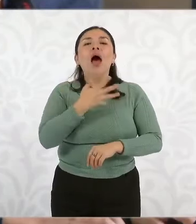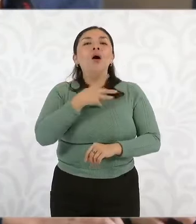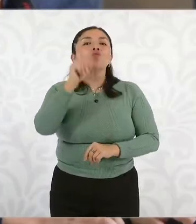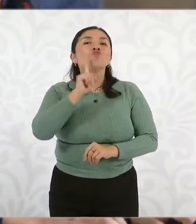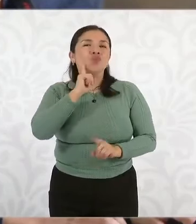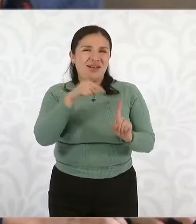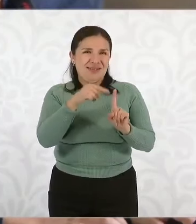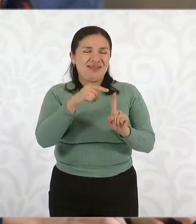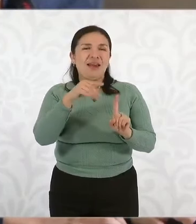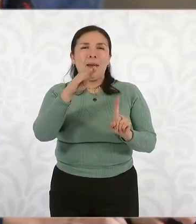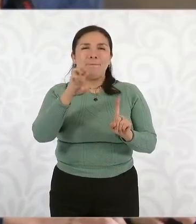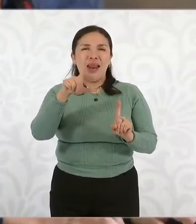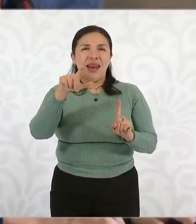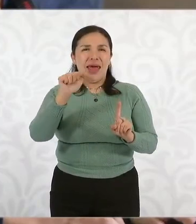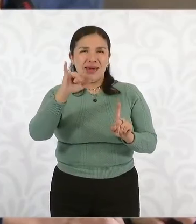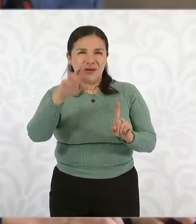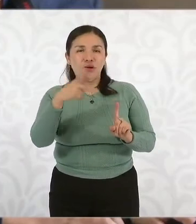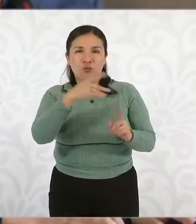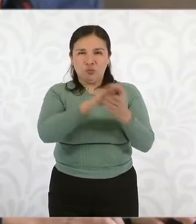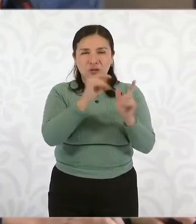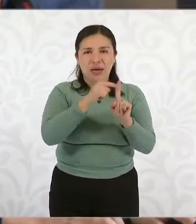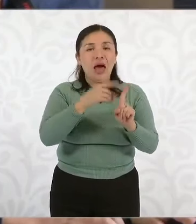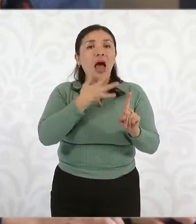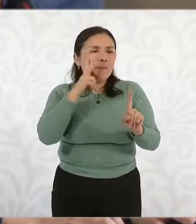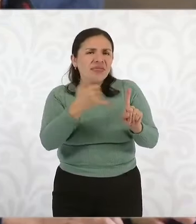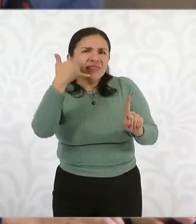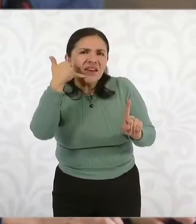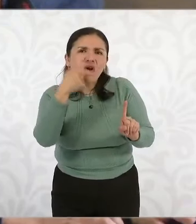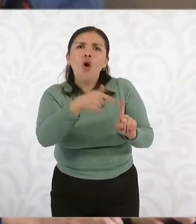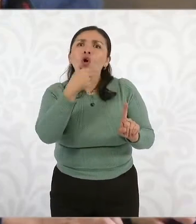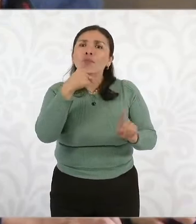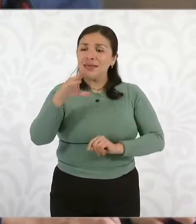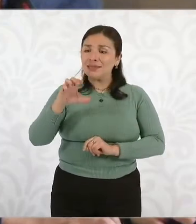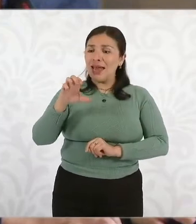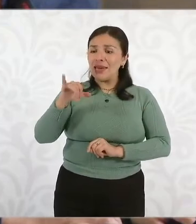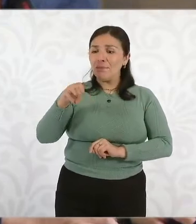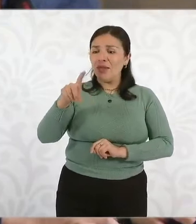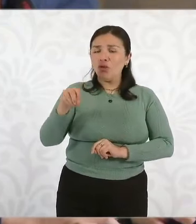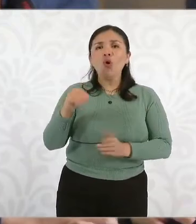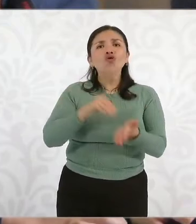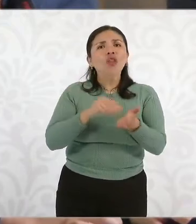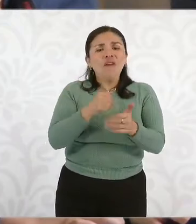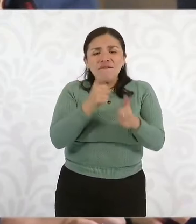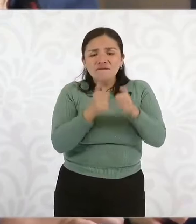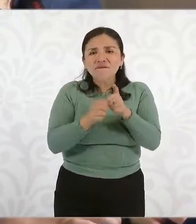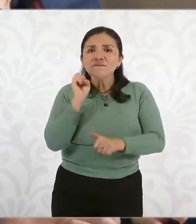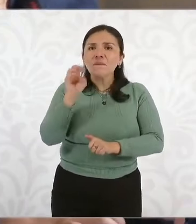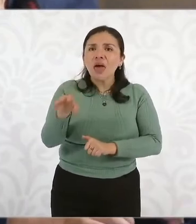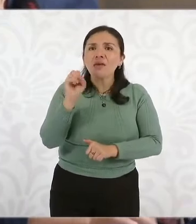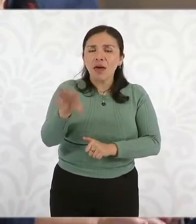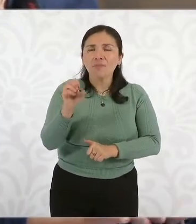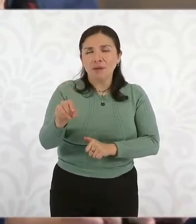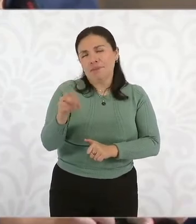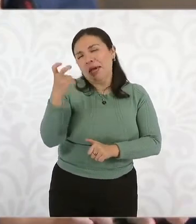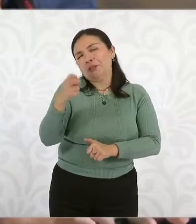Beller, se ve cómo Cerimedo seguía escribiendo al teléfono es lo que ha trascendido en medios